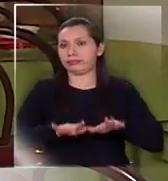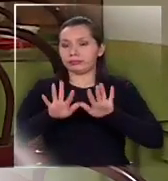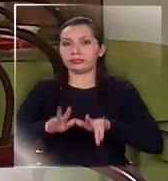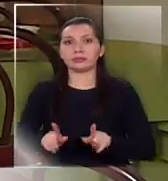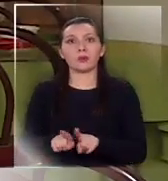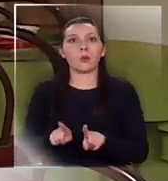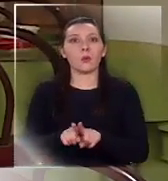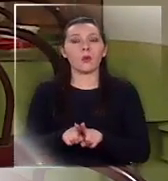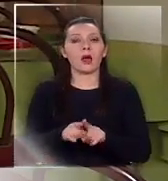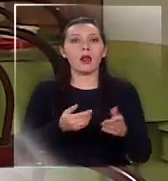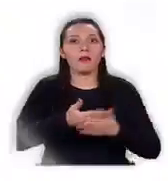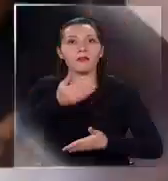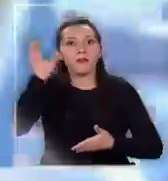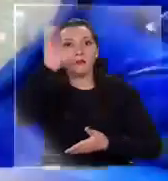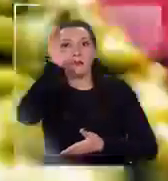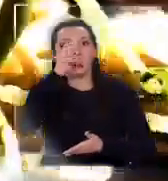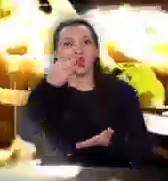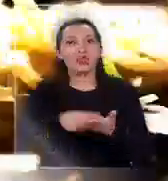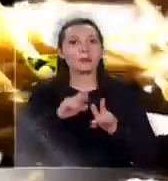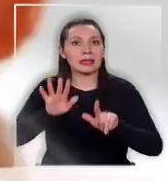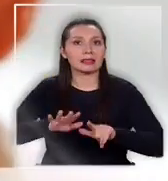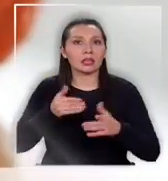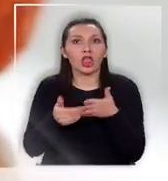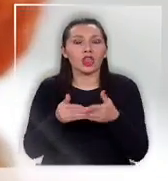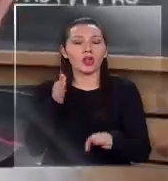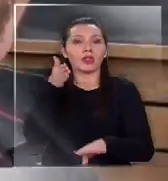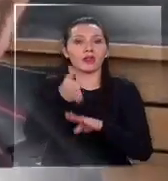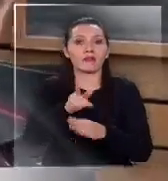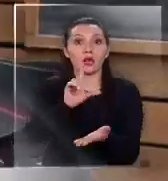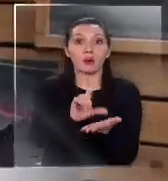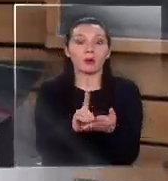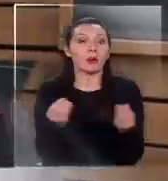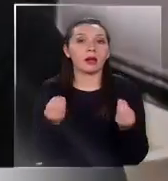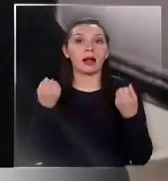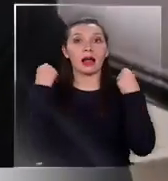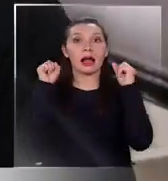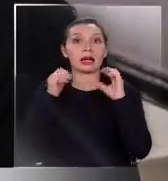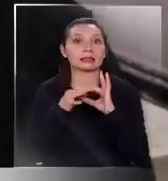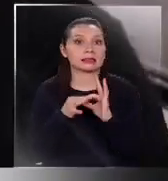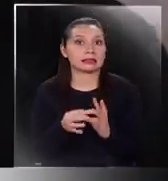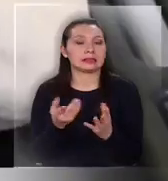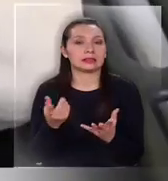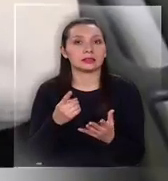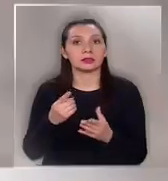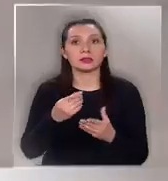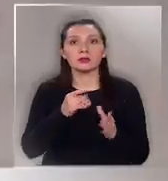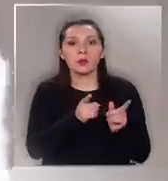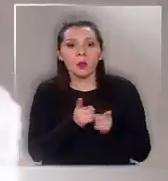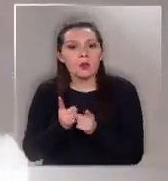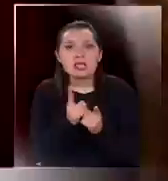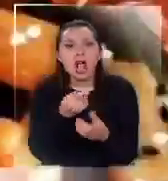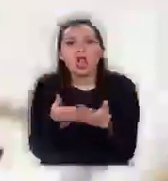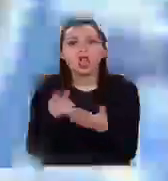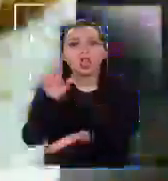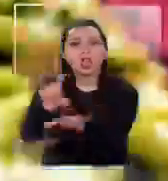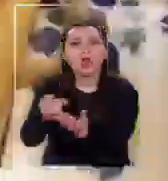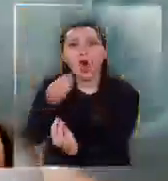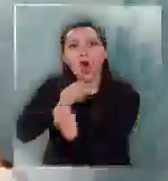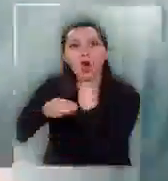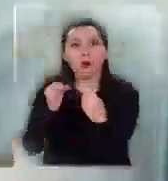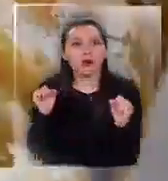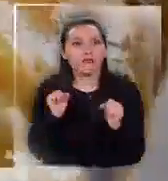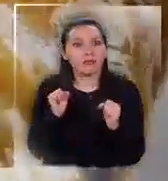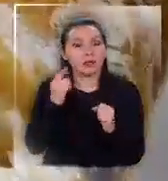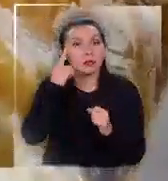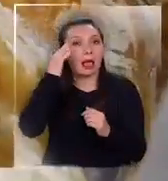páginas amarillas del 2017. Y esa es la consecuencia del éxito. La guía culinaria no solo se ha quedado en televisión por eso, y entre los fríos